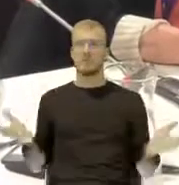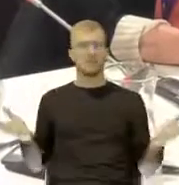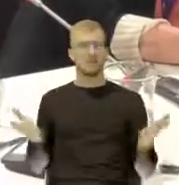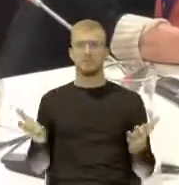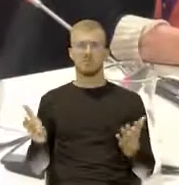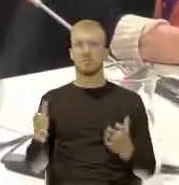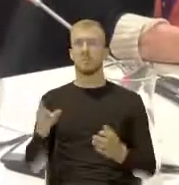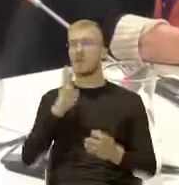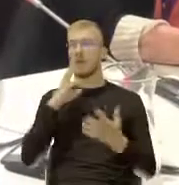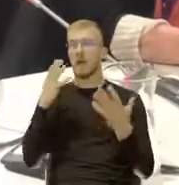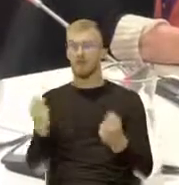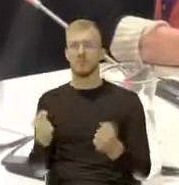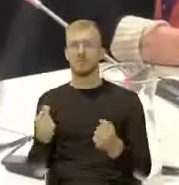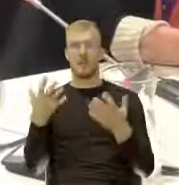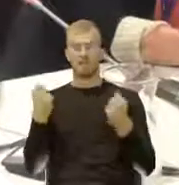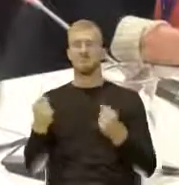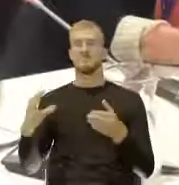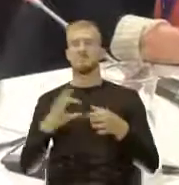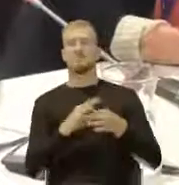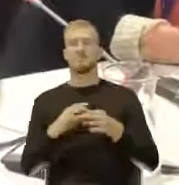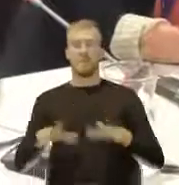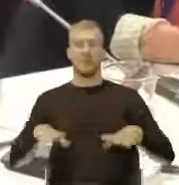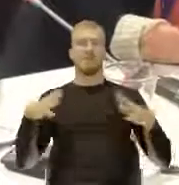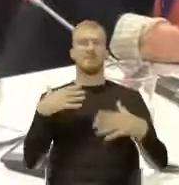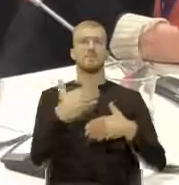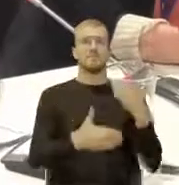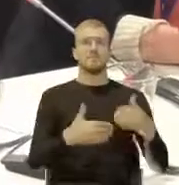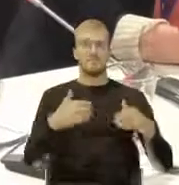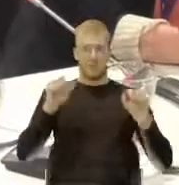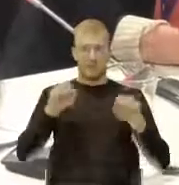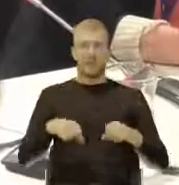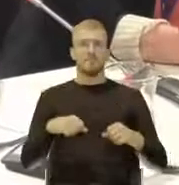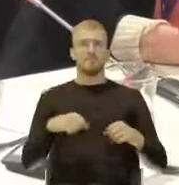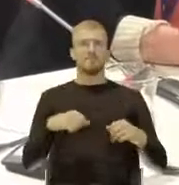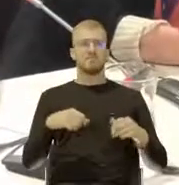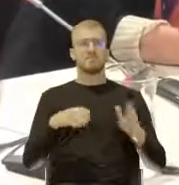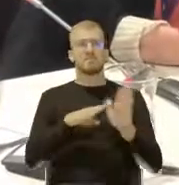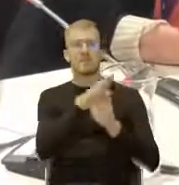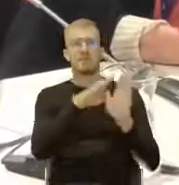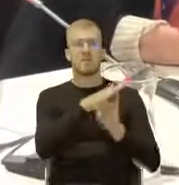agua hay que ponerlo como un factor, un elemento finito.